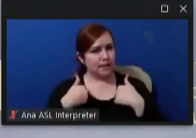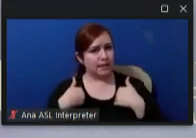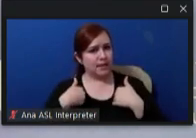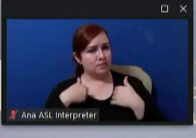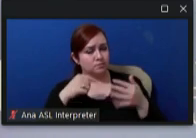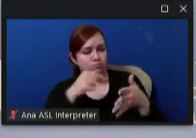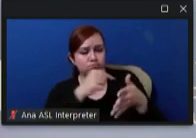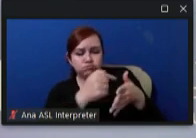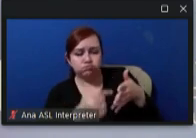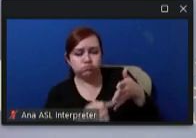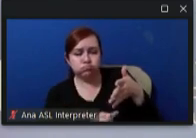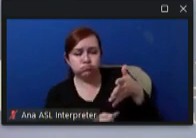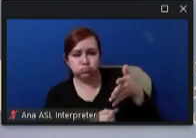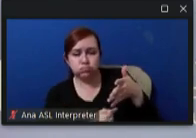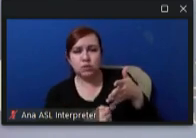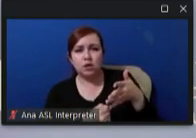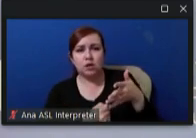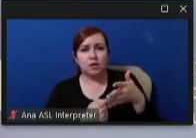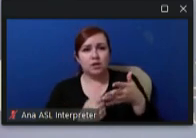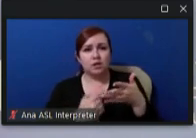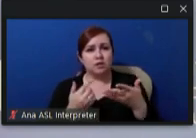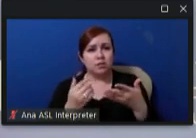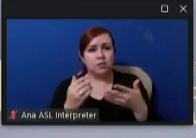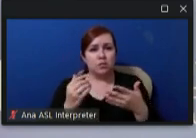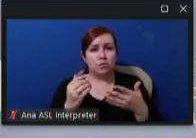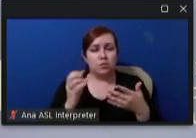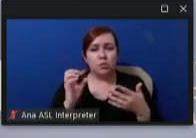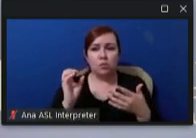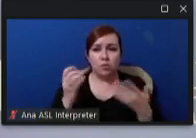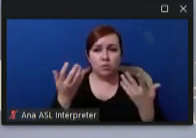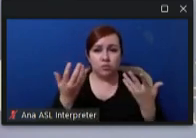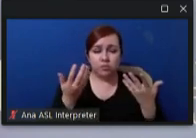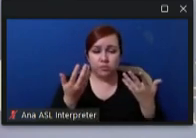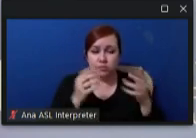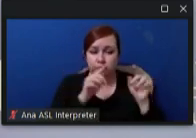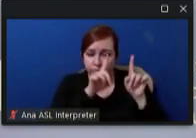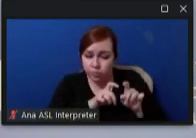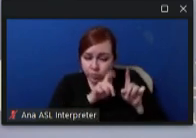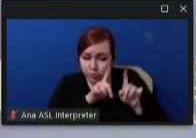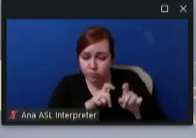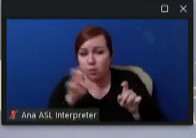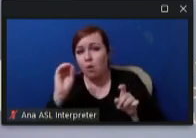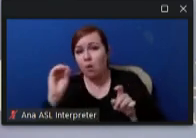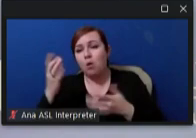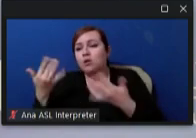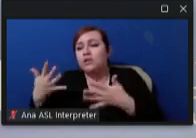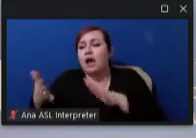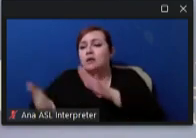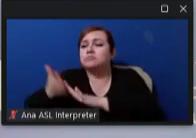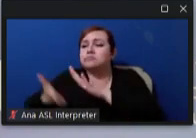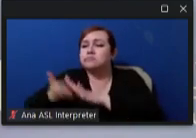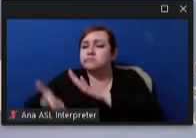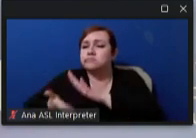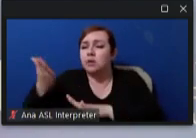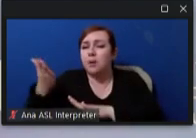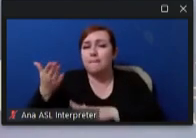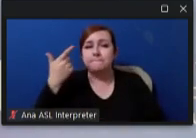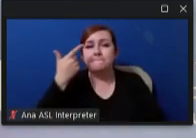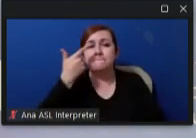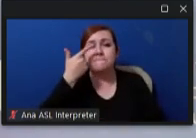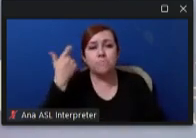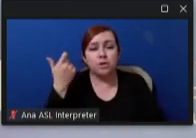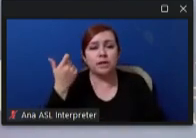en proyecto o está funcionando, porque sí soy del criterio que